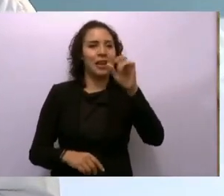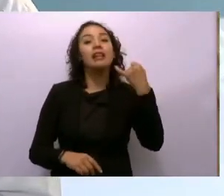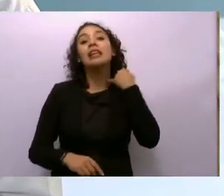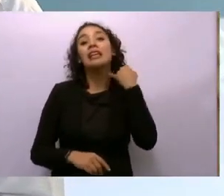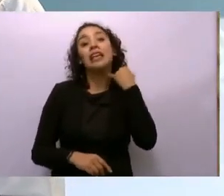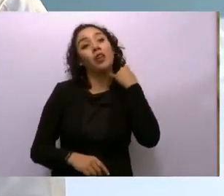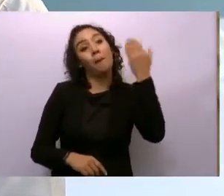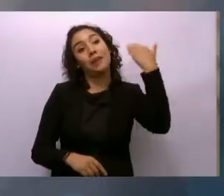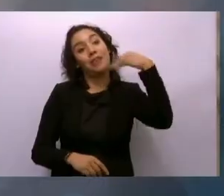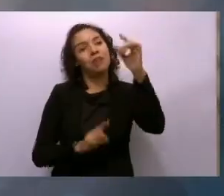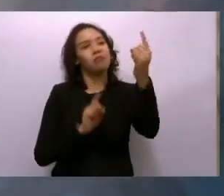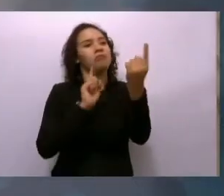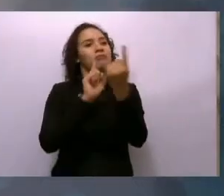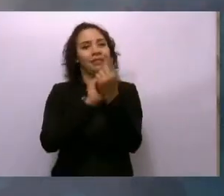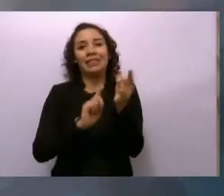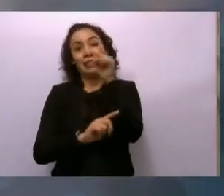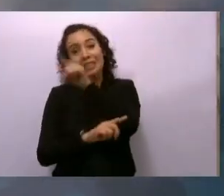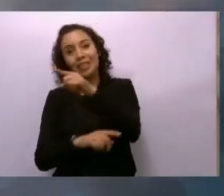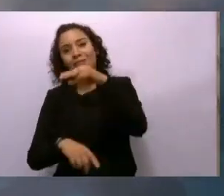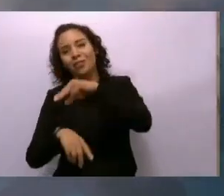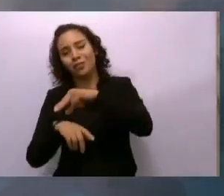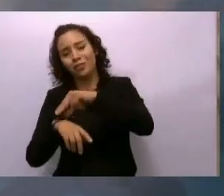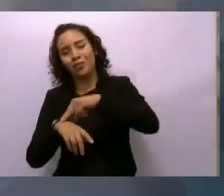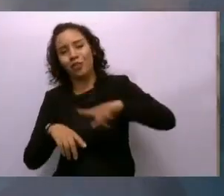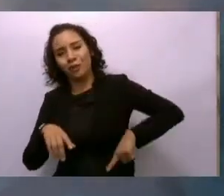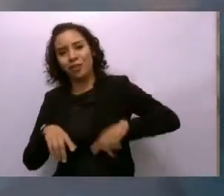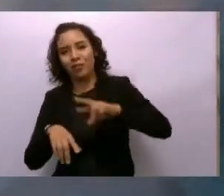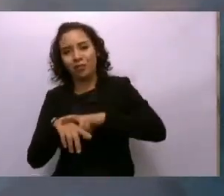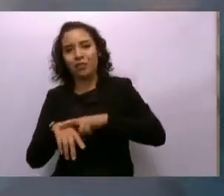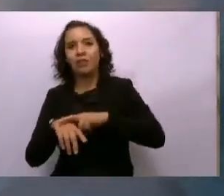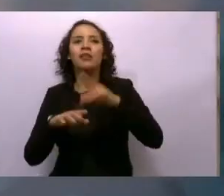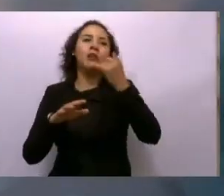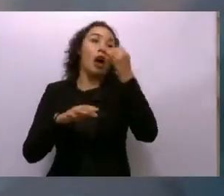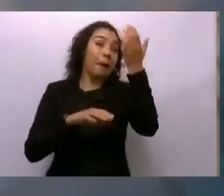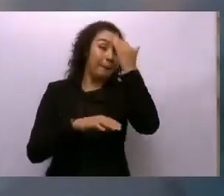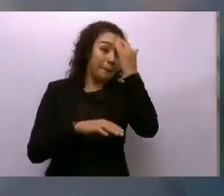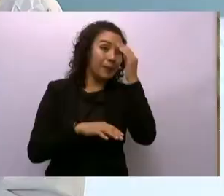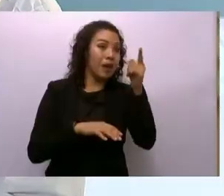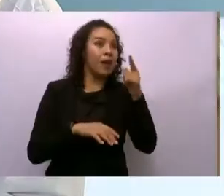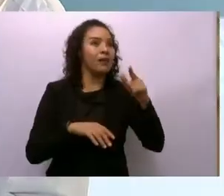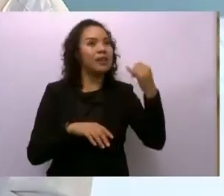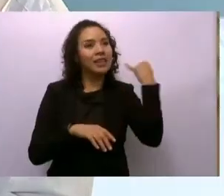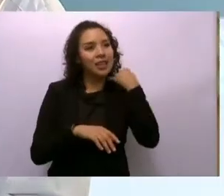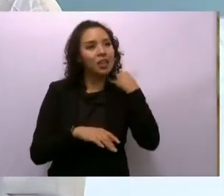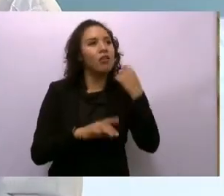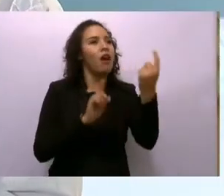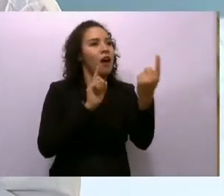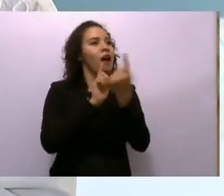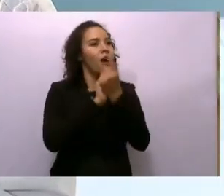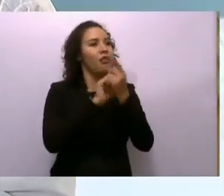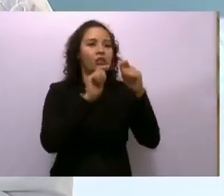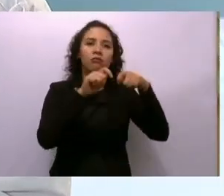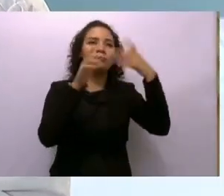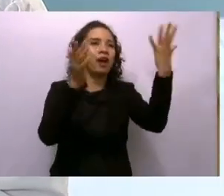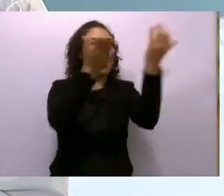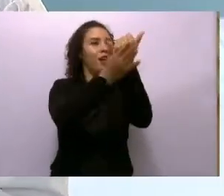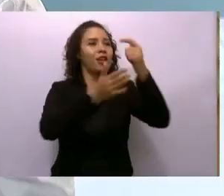y luego pues fue gobernador. Yo creo que fue de los últimos